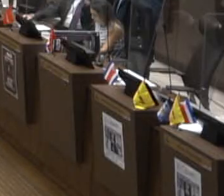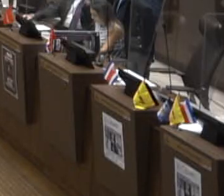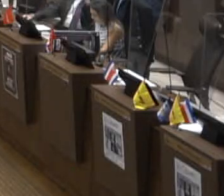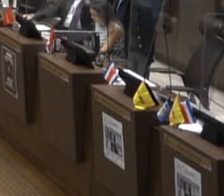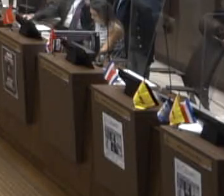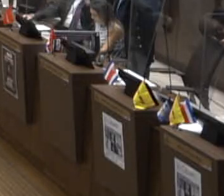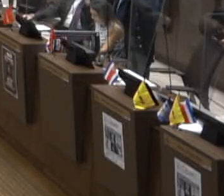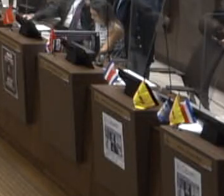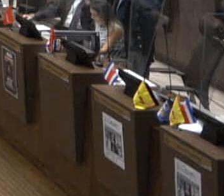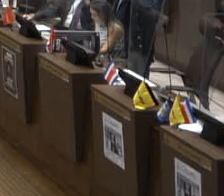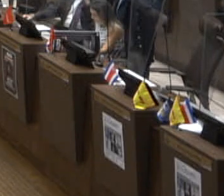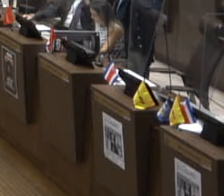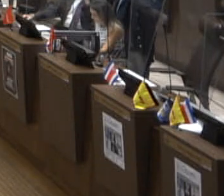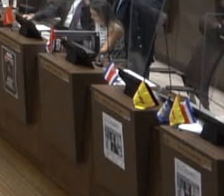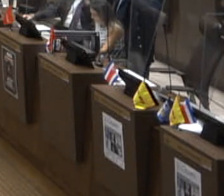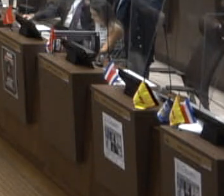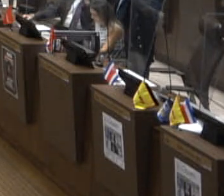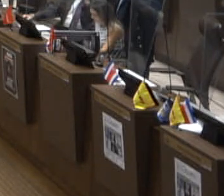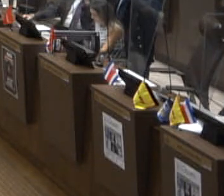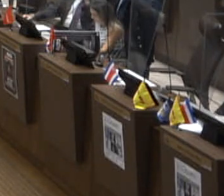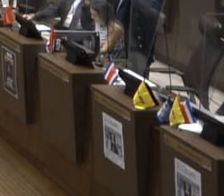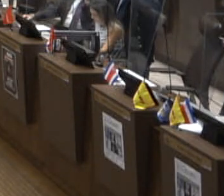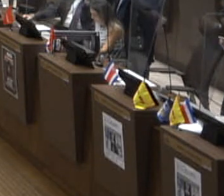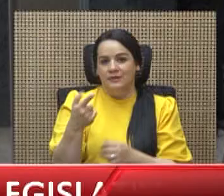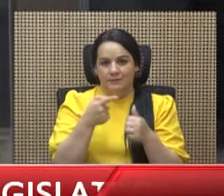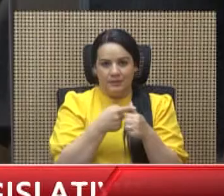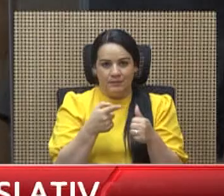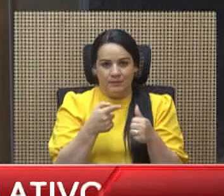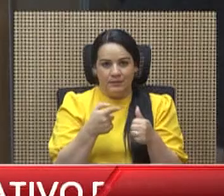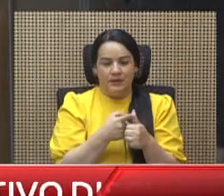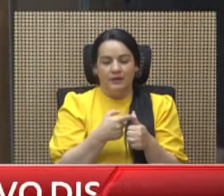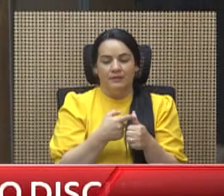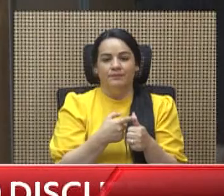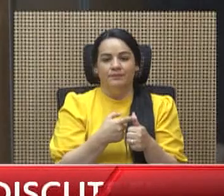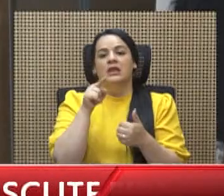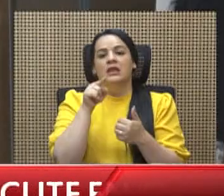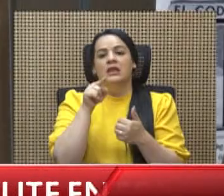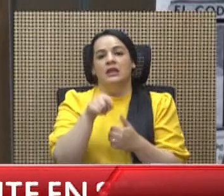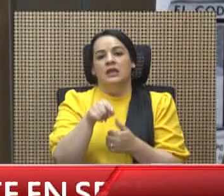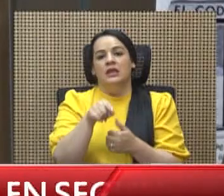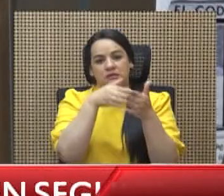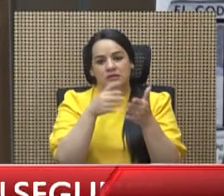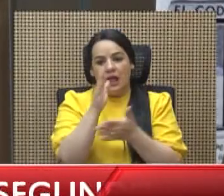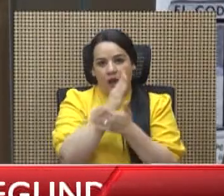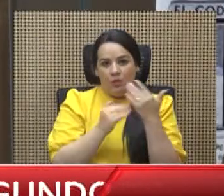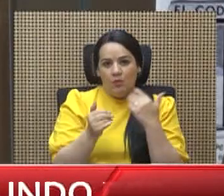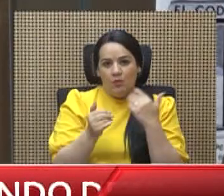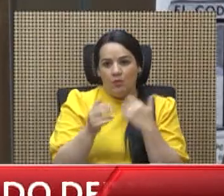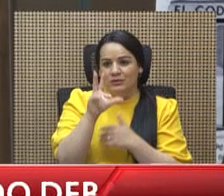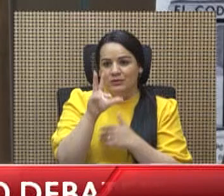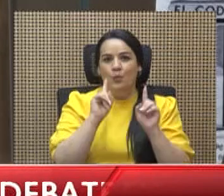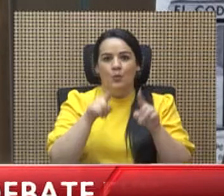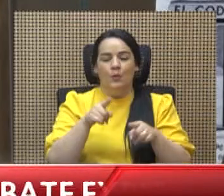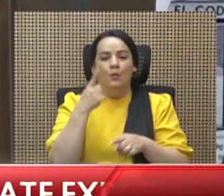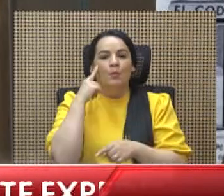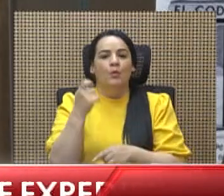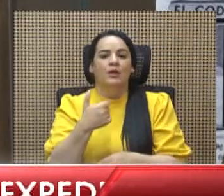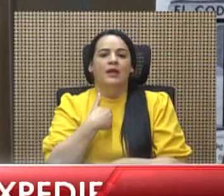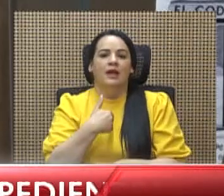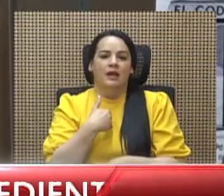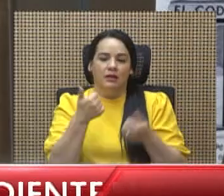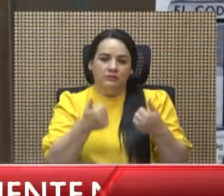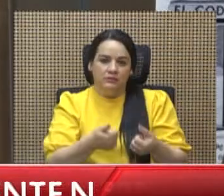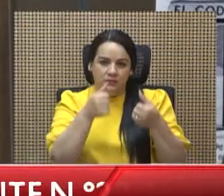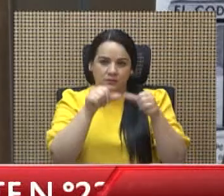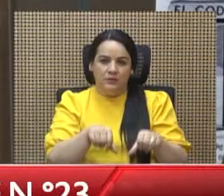de la oposición para avanzar con este nuevo presupuesto insistir en algo si no fuese Porque existe un acuerdo en el